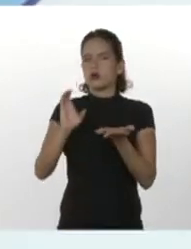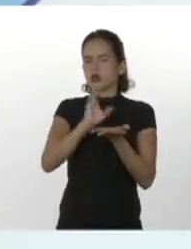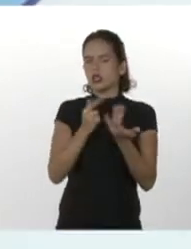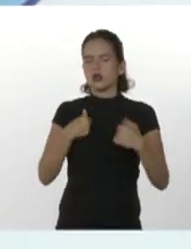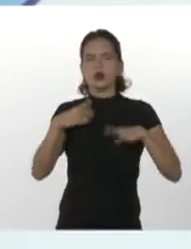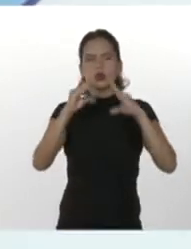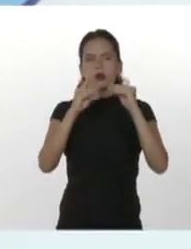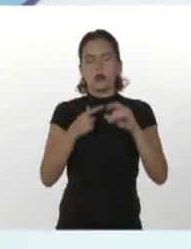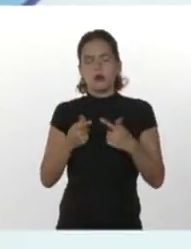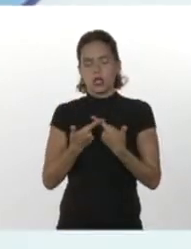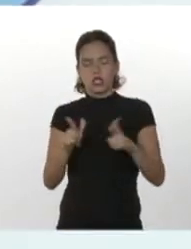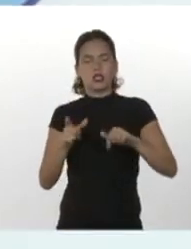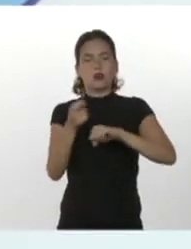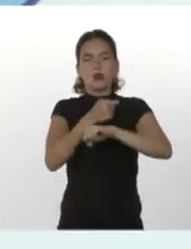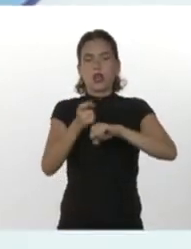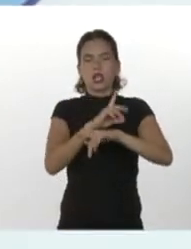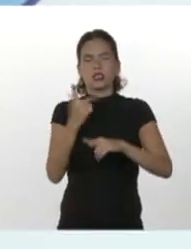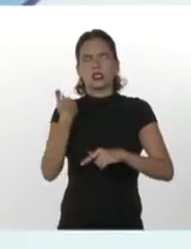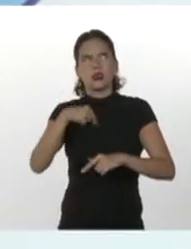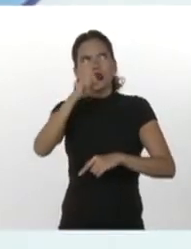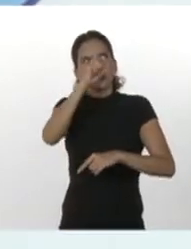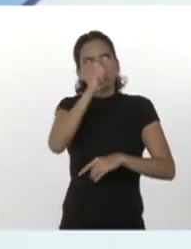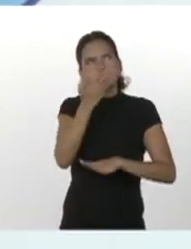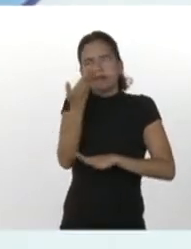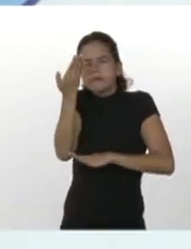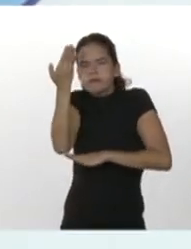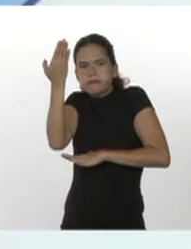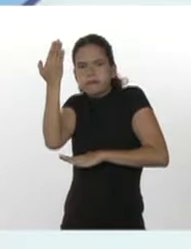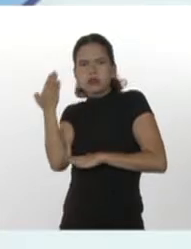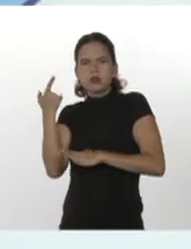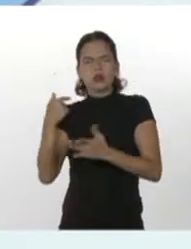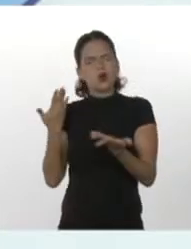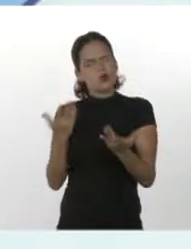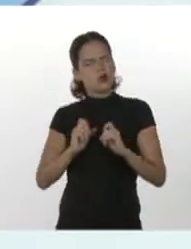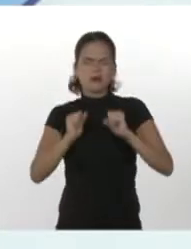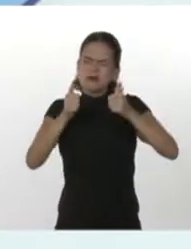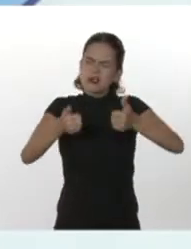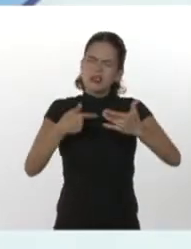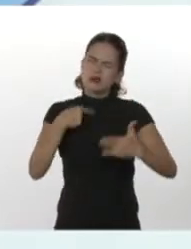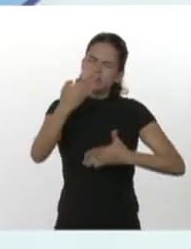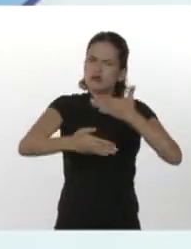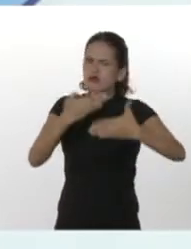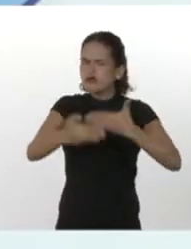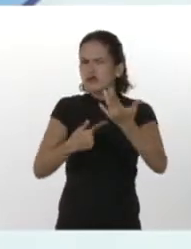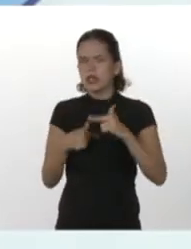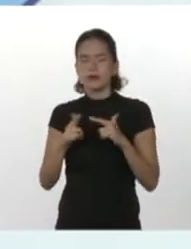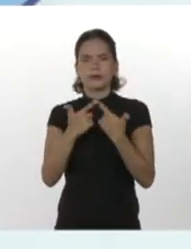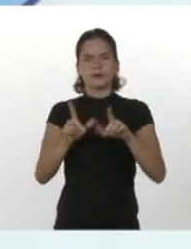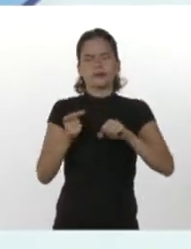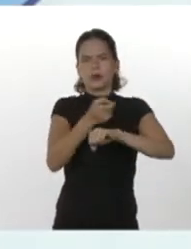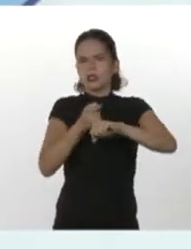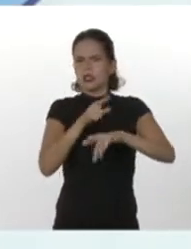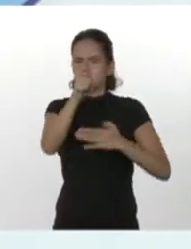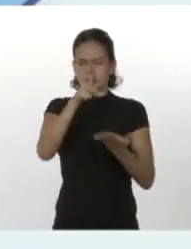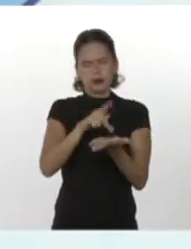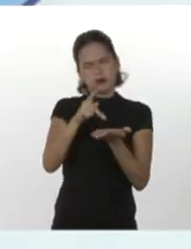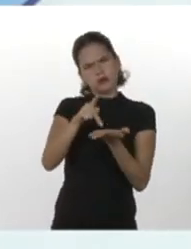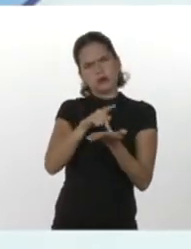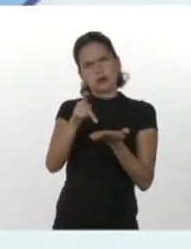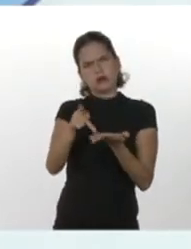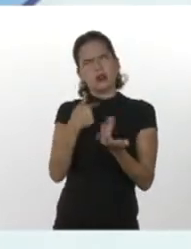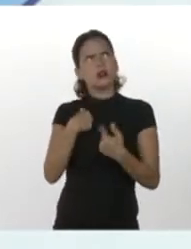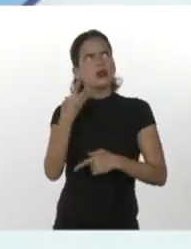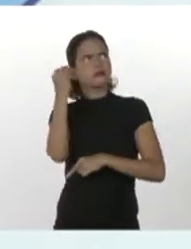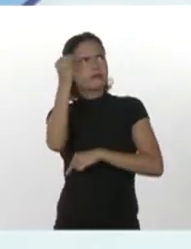hablamos de democracia tenemos que remontarnos como que a la historia, o sea, cómo surge esto de la democracia y esa participación,